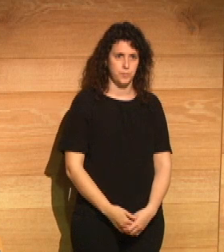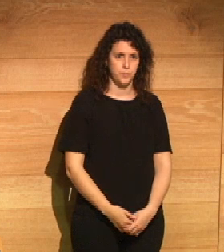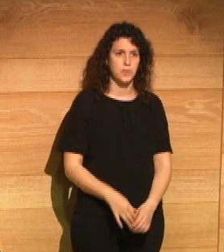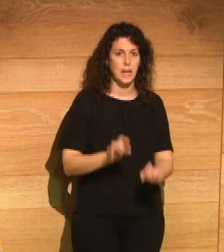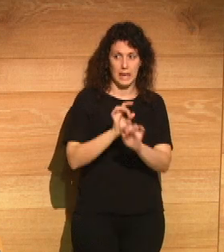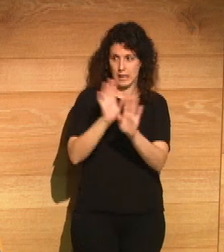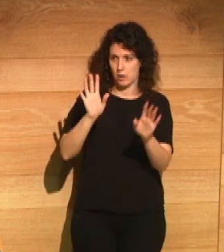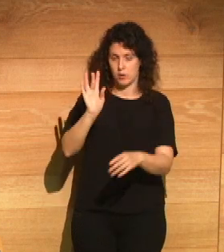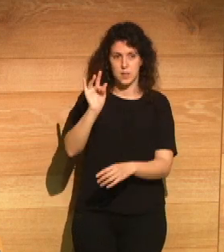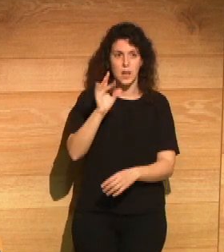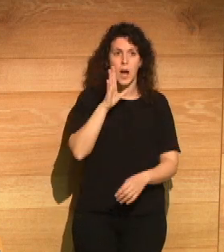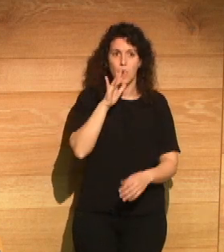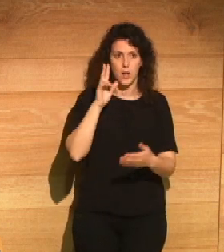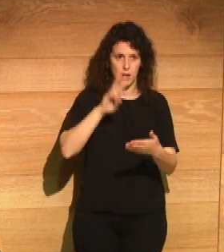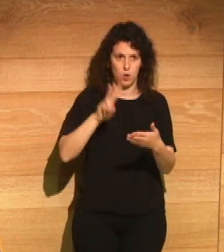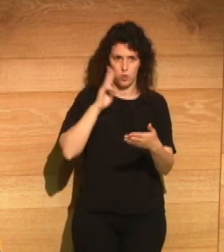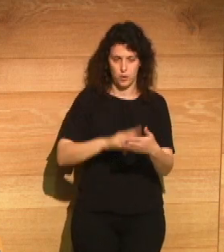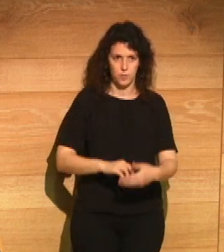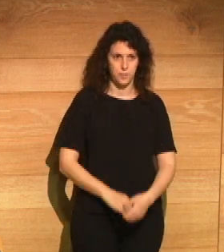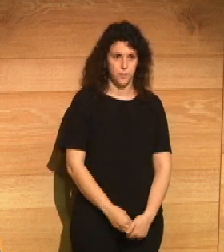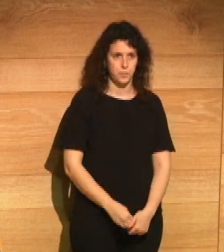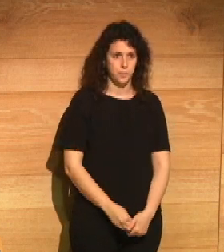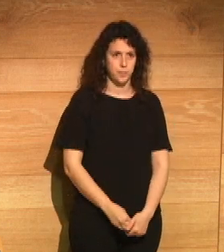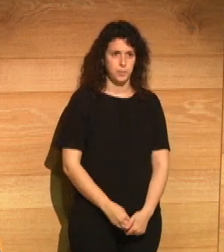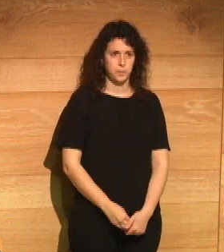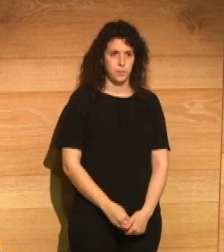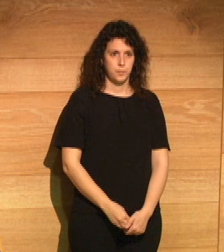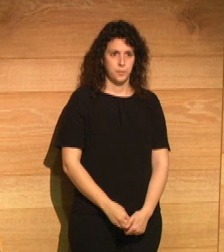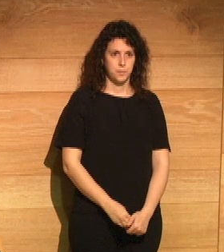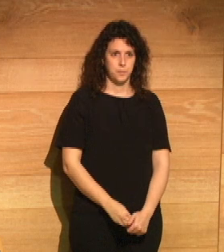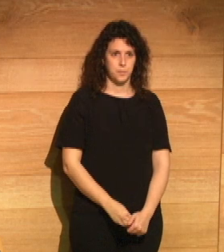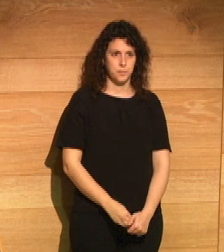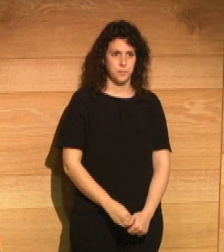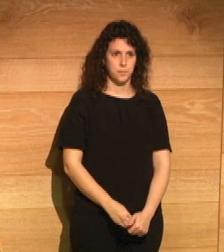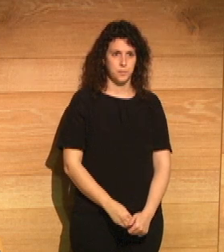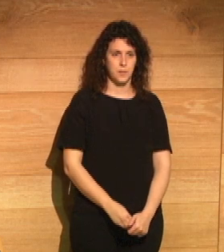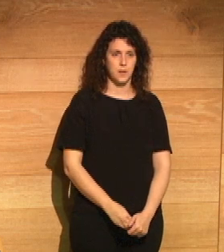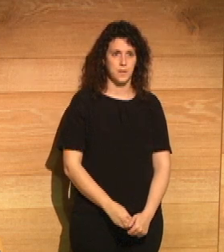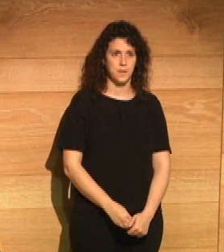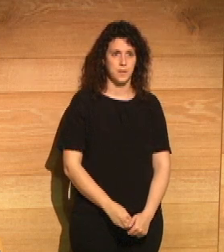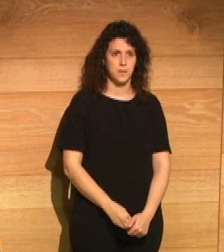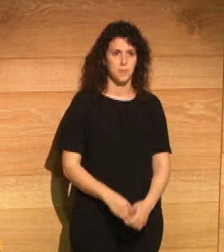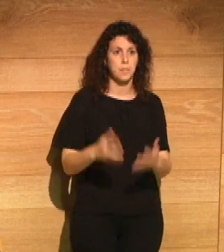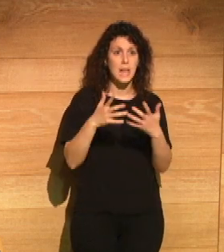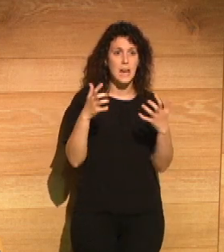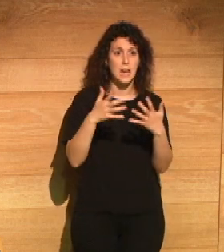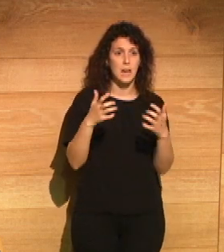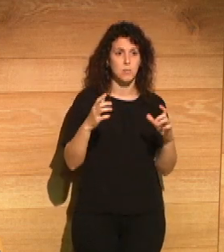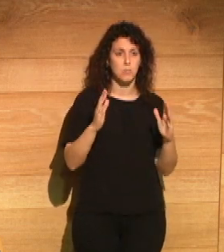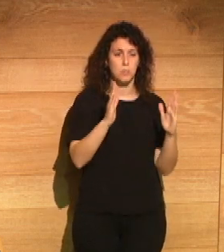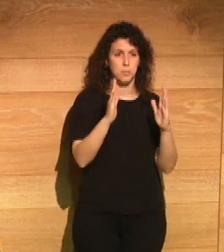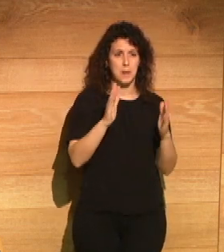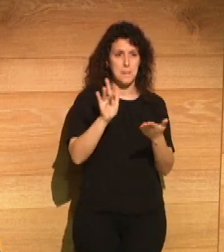Claro que sí, acá lo voy a leer. Voy a leer un fragmento de la